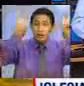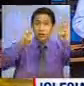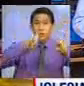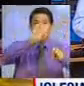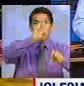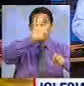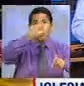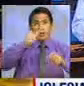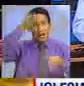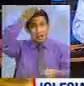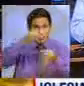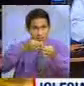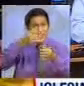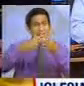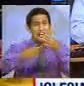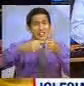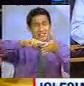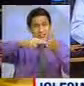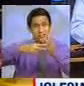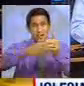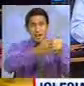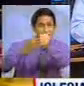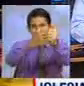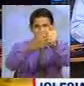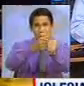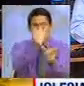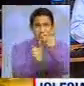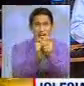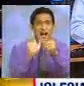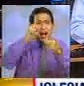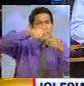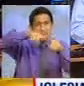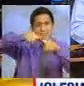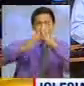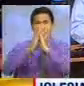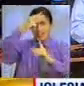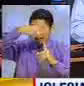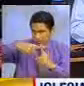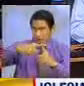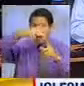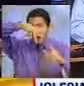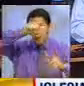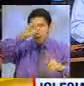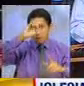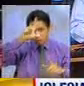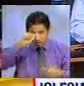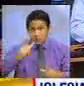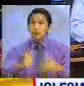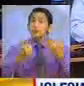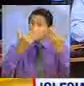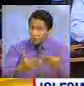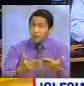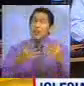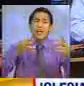la Fe, una visita guiada a diferentes iglesias de la ciudad que destacan por su belleza arquitectónica. Paola Cuello recorrió la Ruta de la Fe y